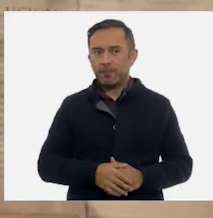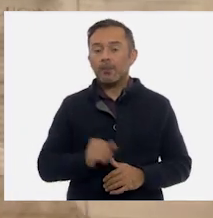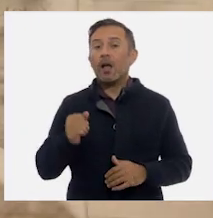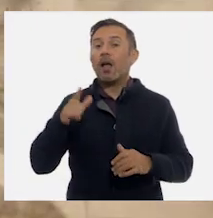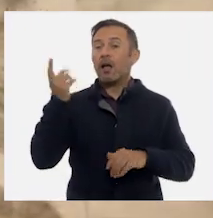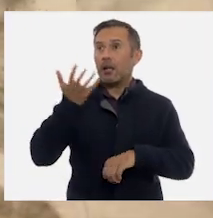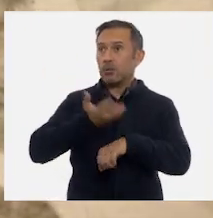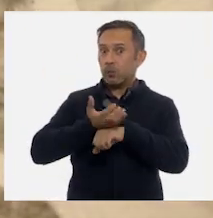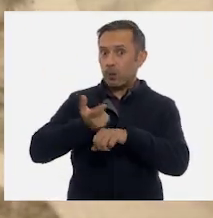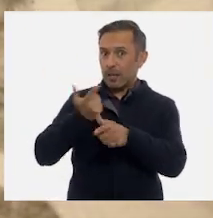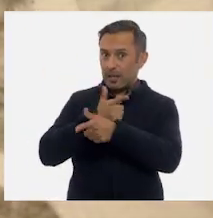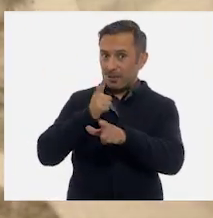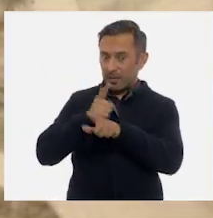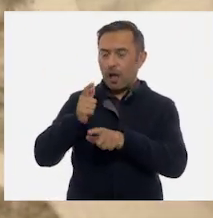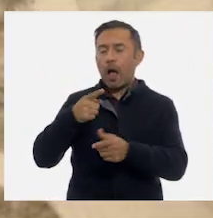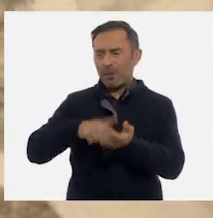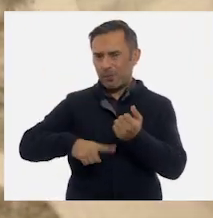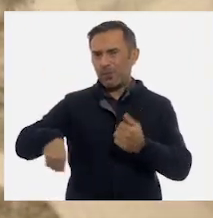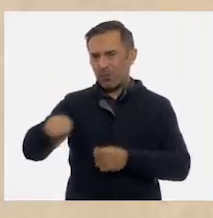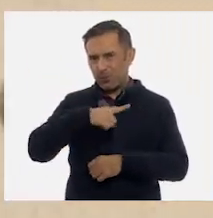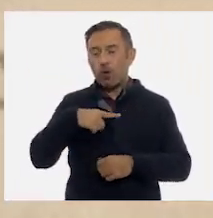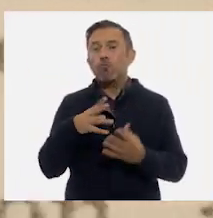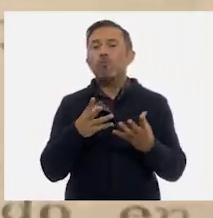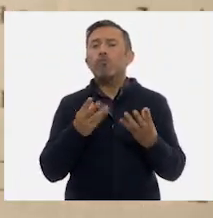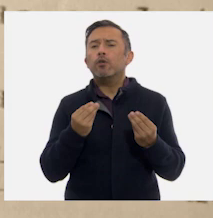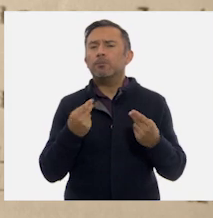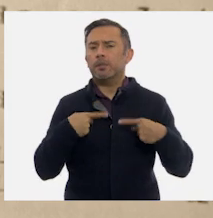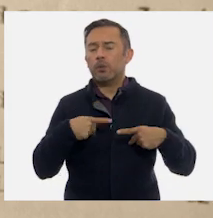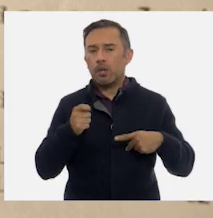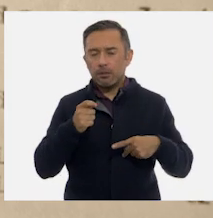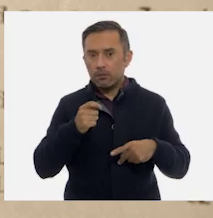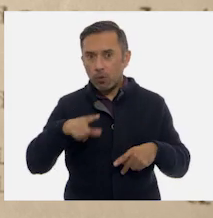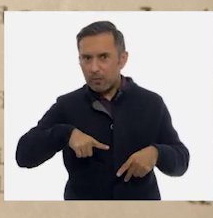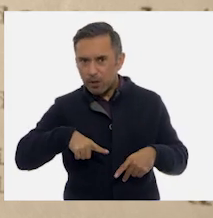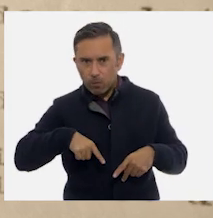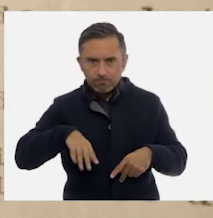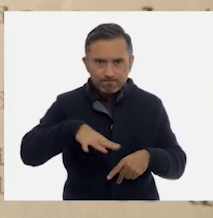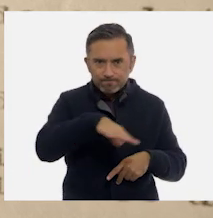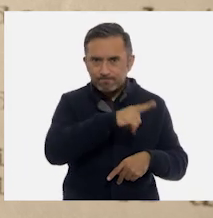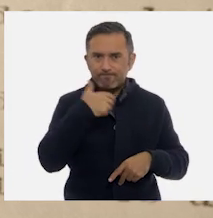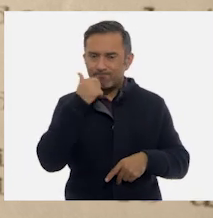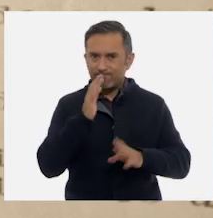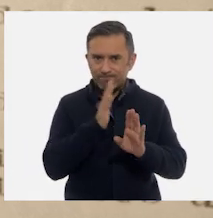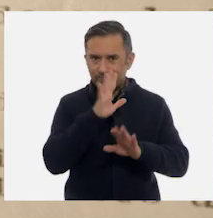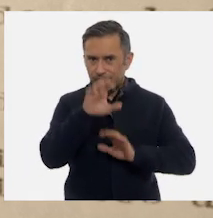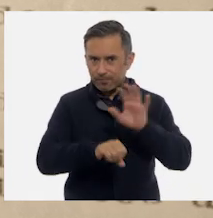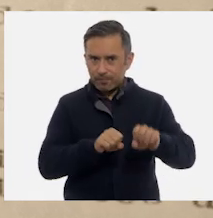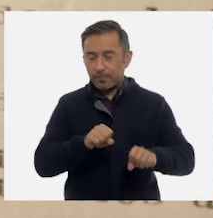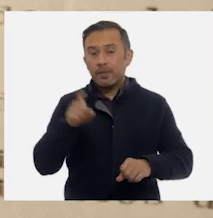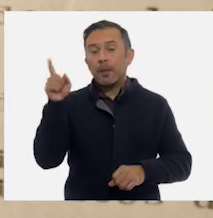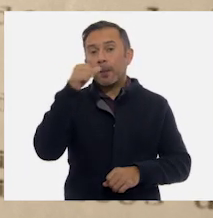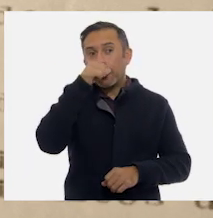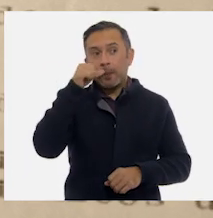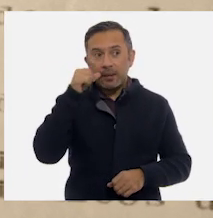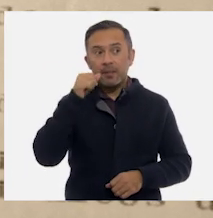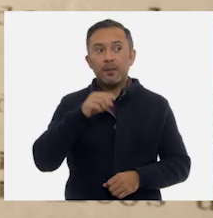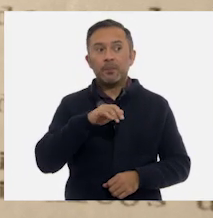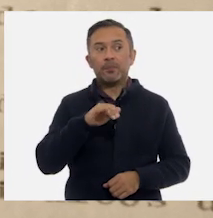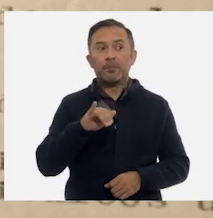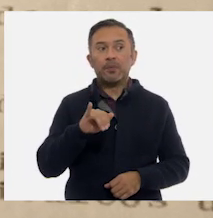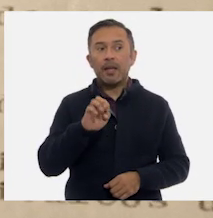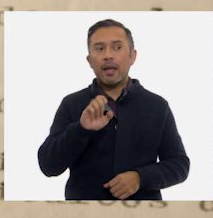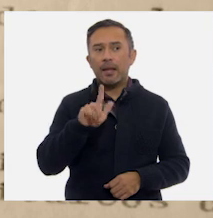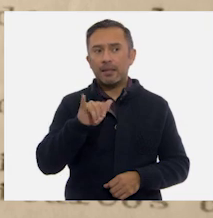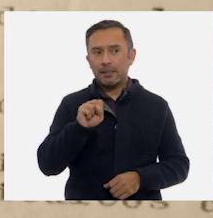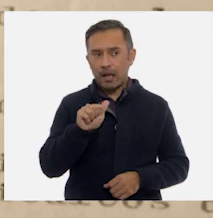también huyeron perseguidas por las autoridades. En Laredo, Texas, Juana Belén y Elisa Acuña reeditaron en inglés su